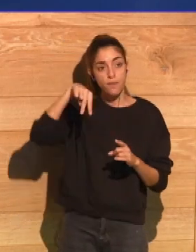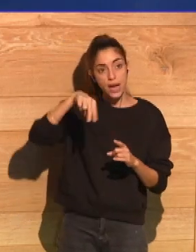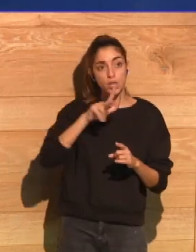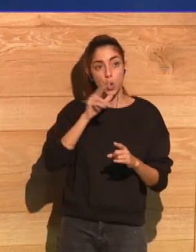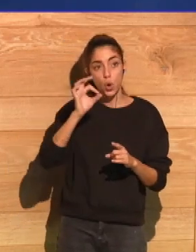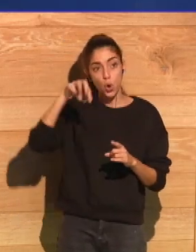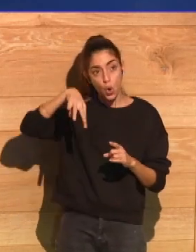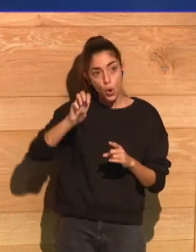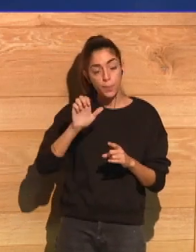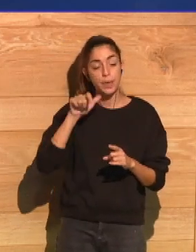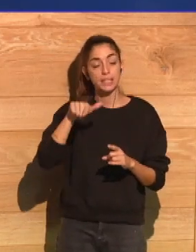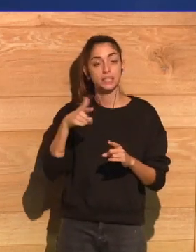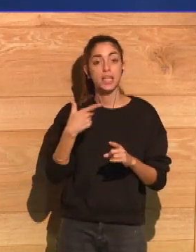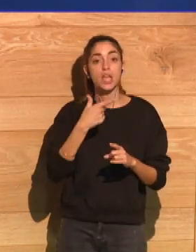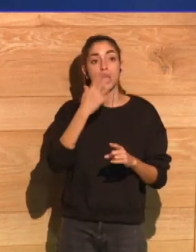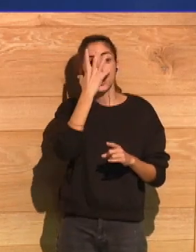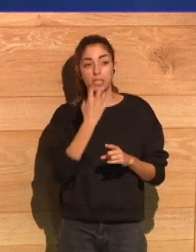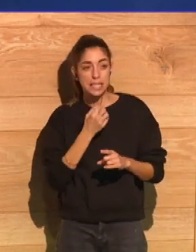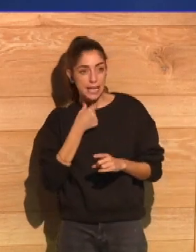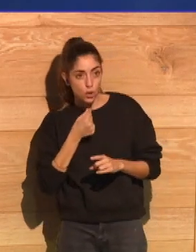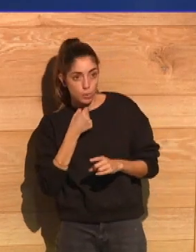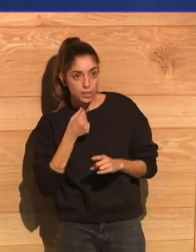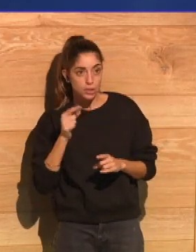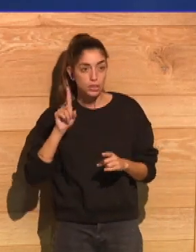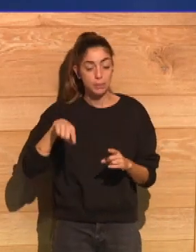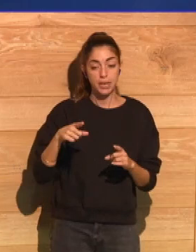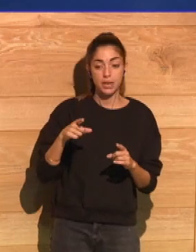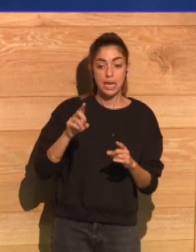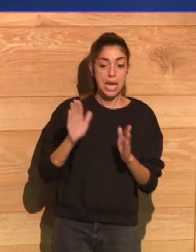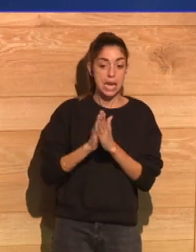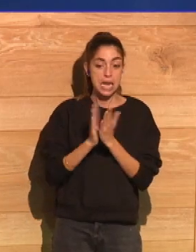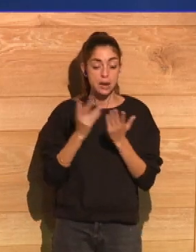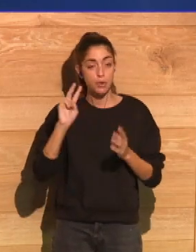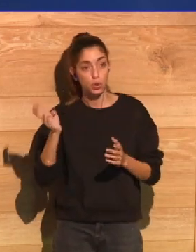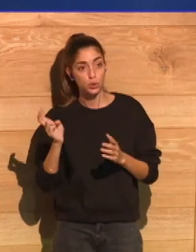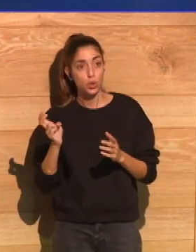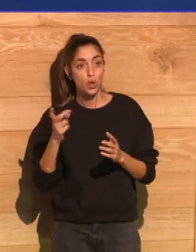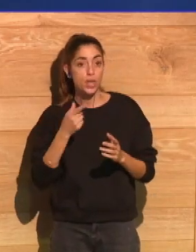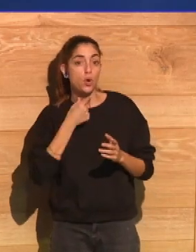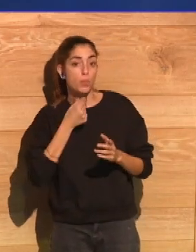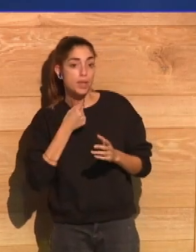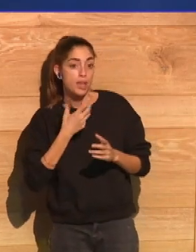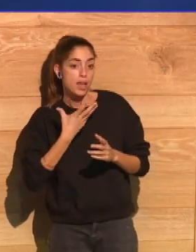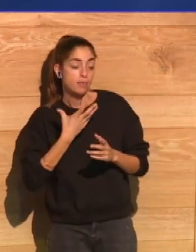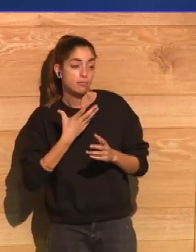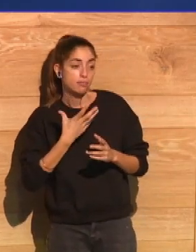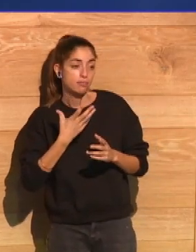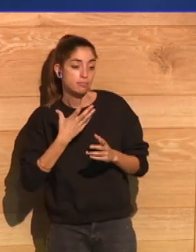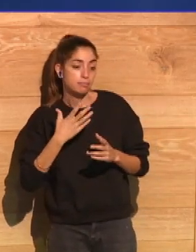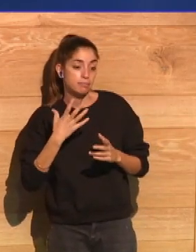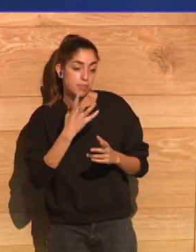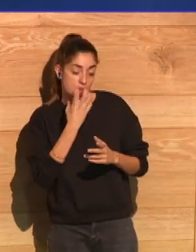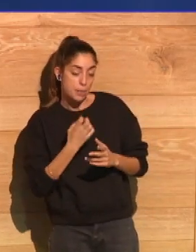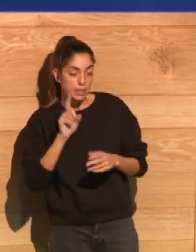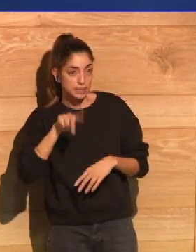mi madre, me parece que lo llamas comedia dramática, ¿no? Y yo decía que el uso de la vida de Margaret Fuller te